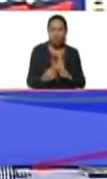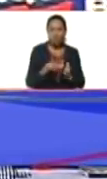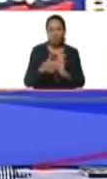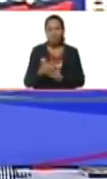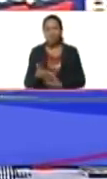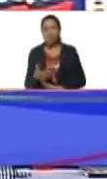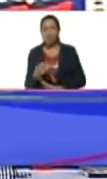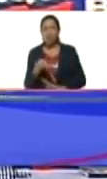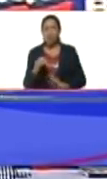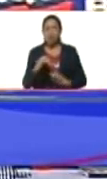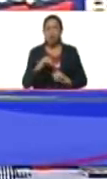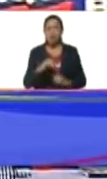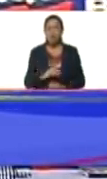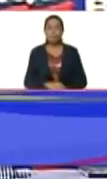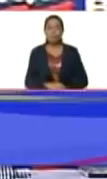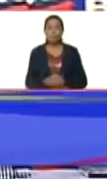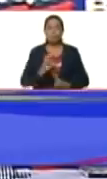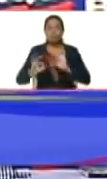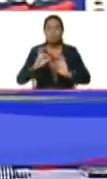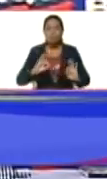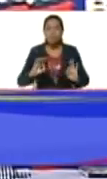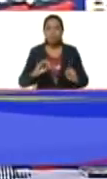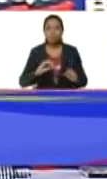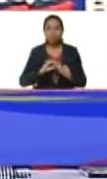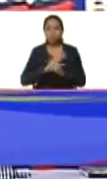Es un virus muy